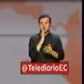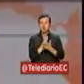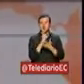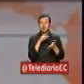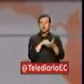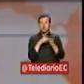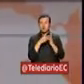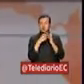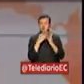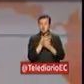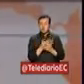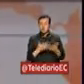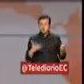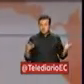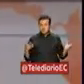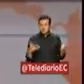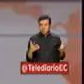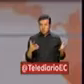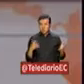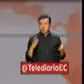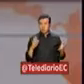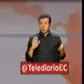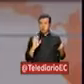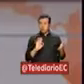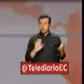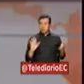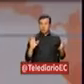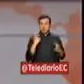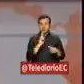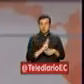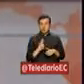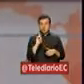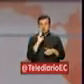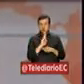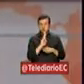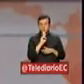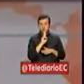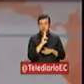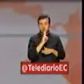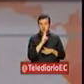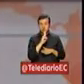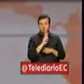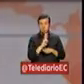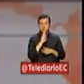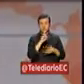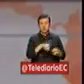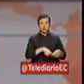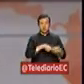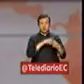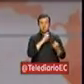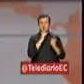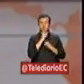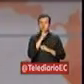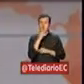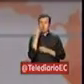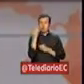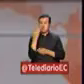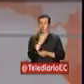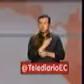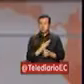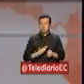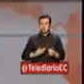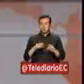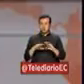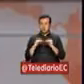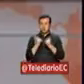consiste básicamente en que las funciones de los rectores o del rector quedan suspendidas y son entregadas al presidente de una